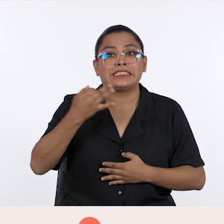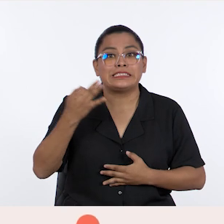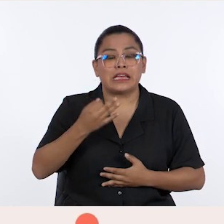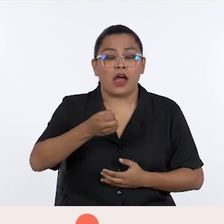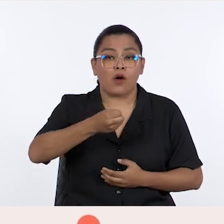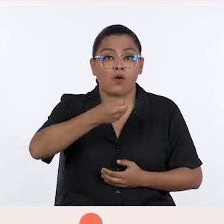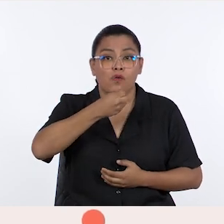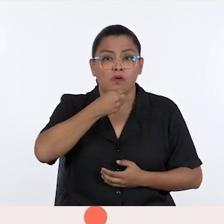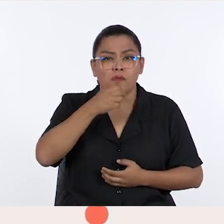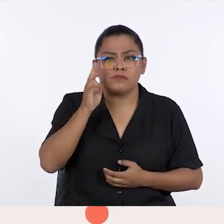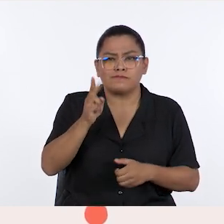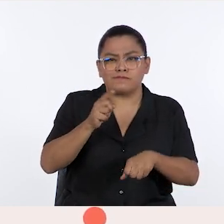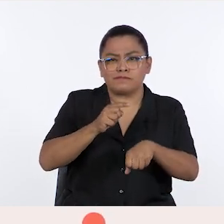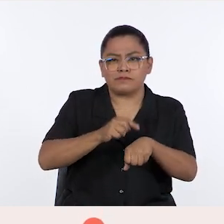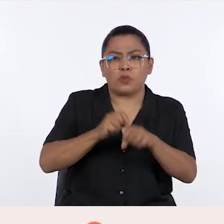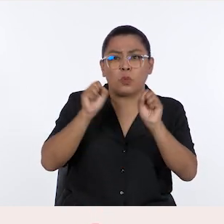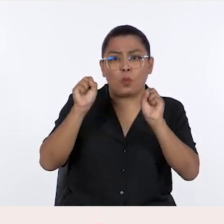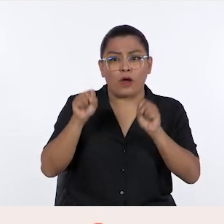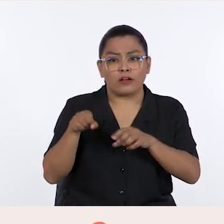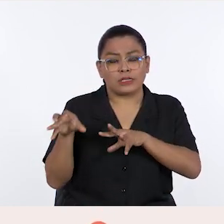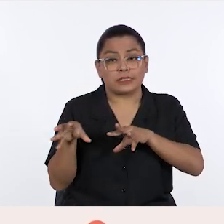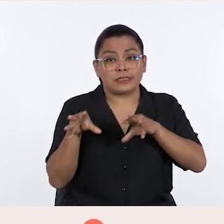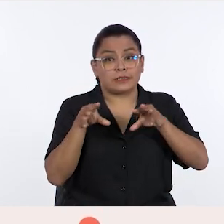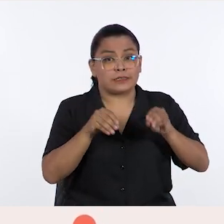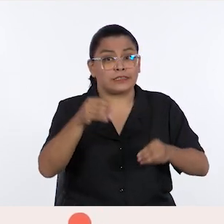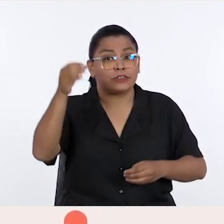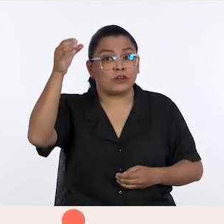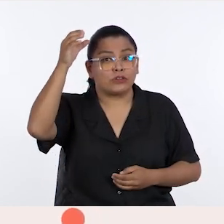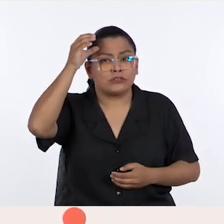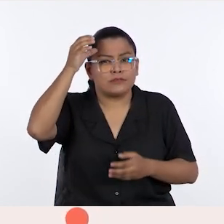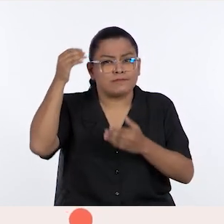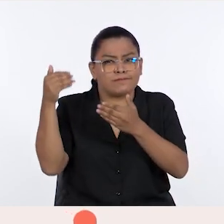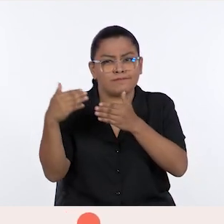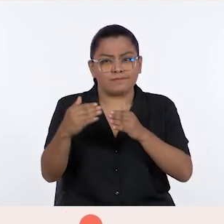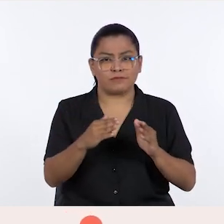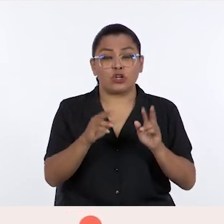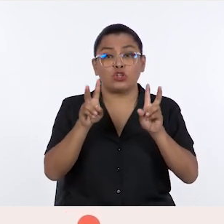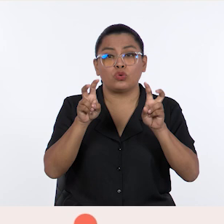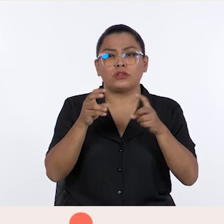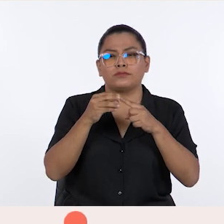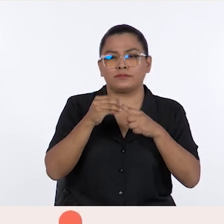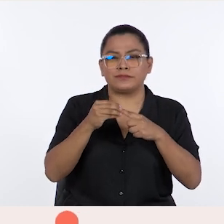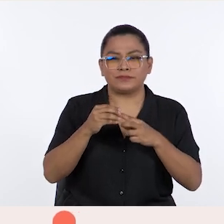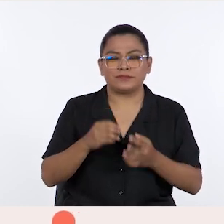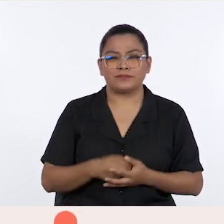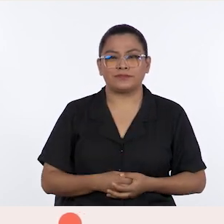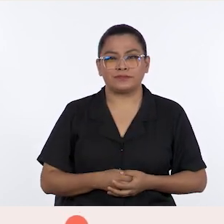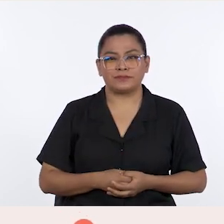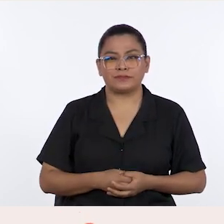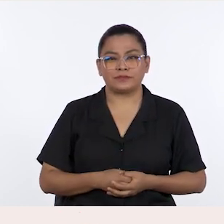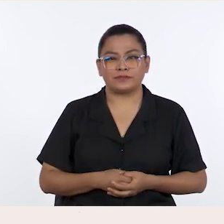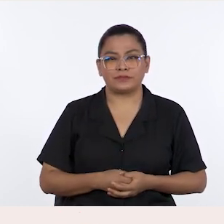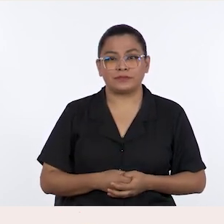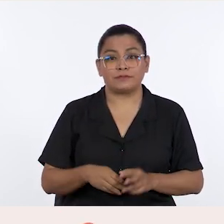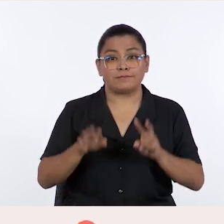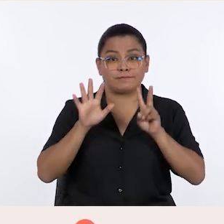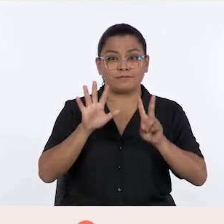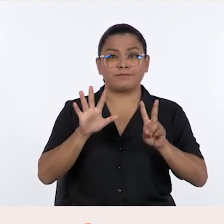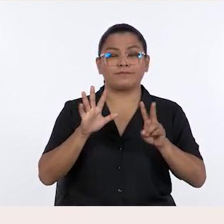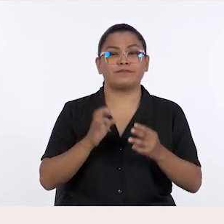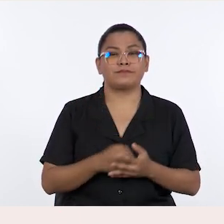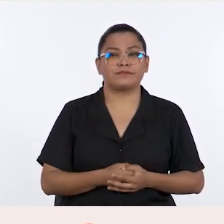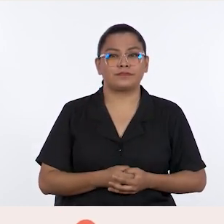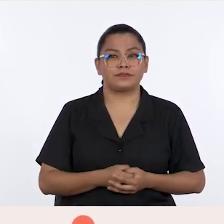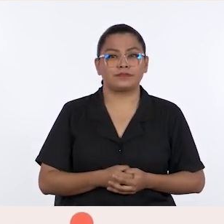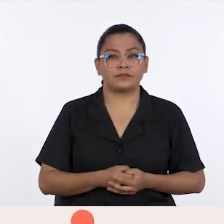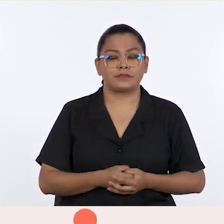necesidad de información al mismo tiempo que permitan aplicar conocimientos diversos de un tema en específico.